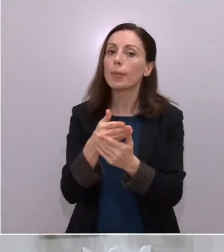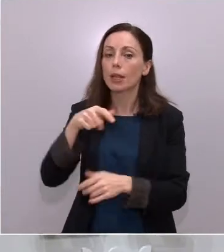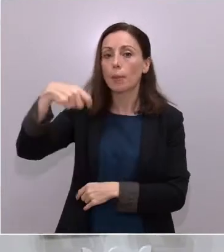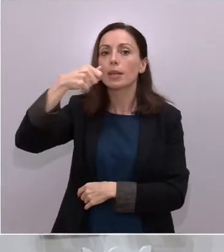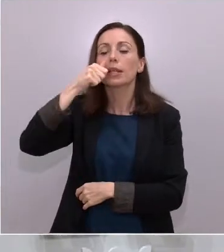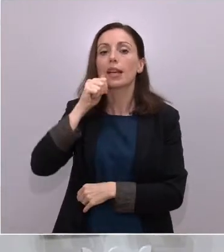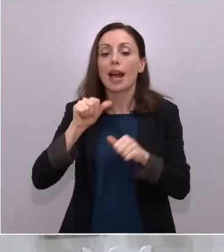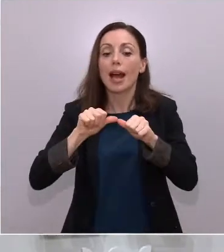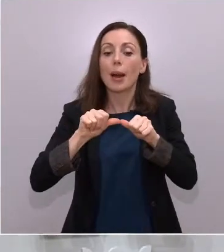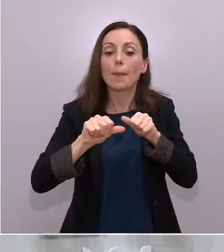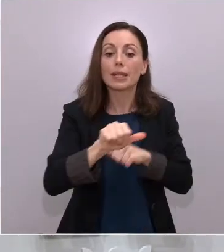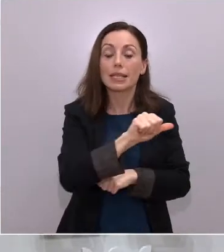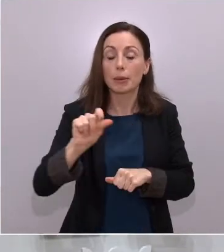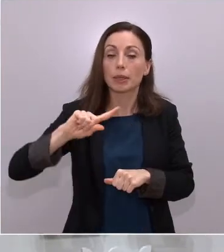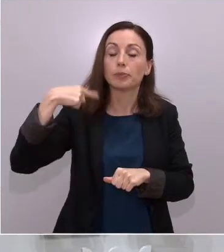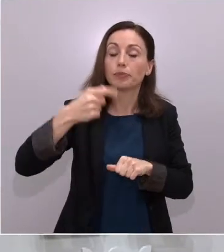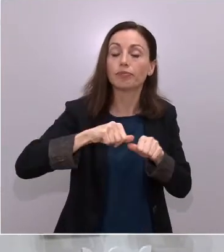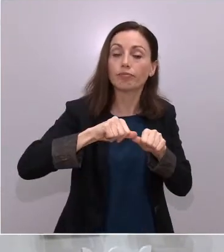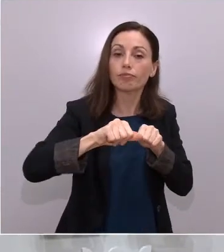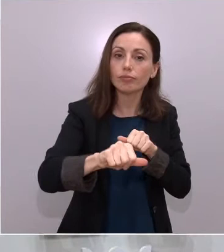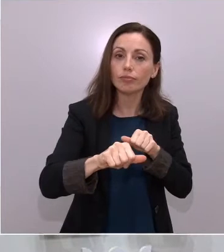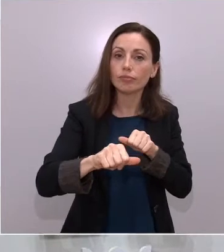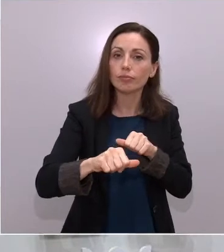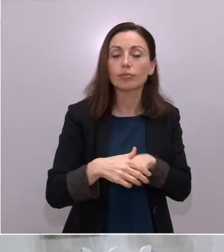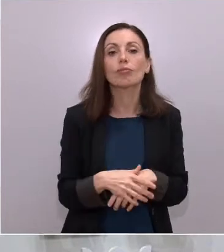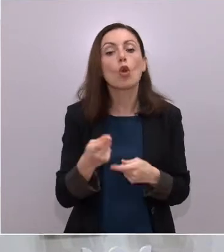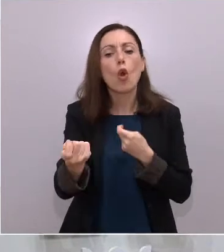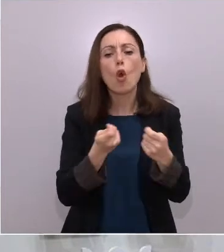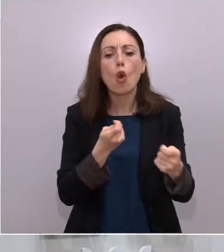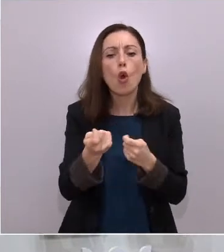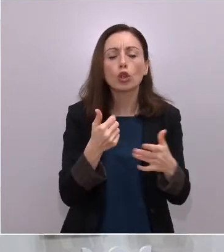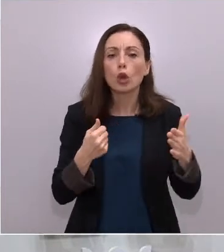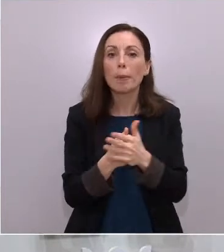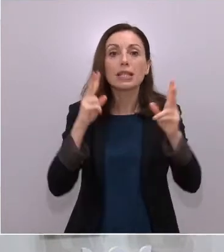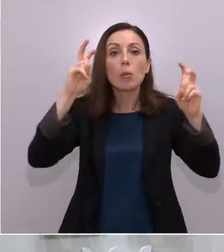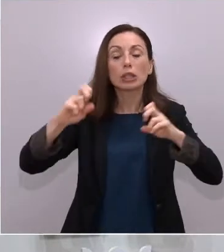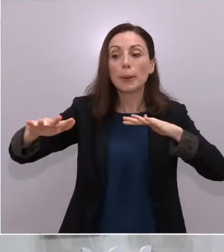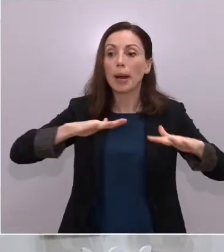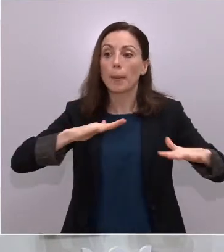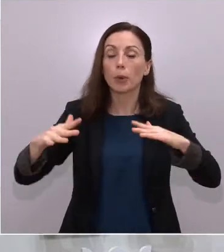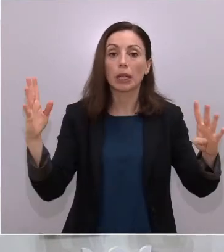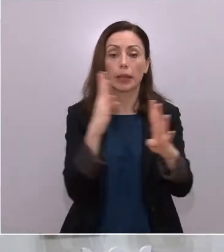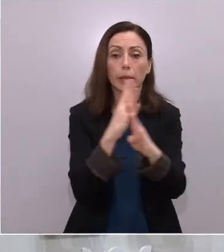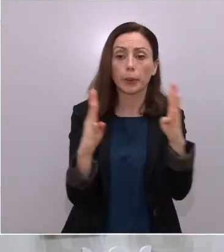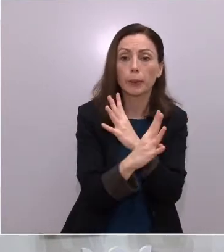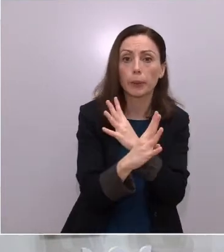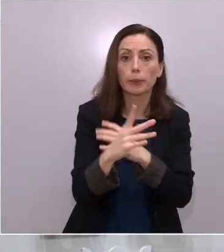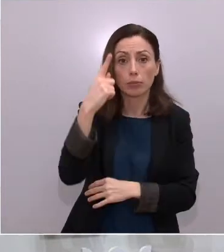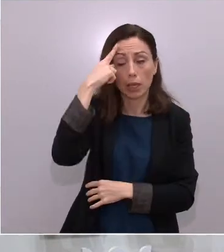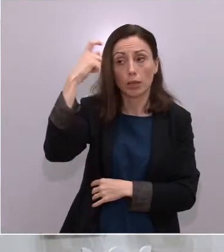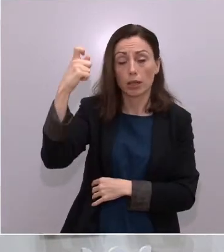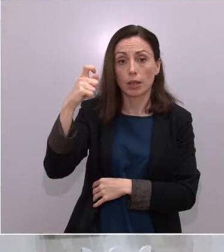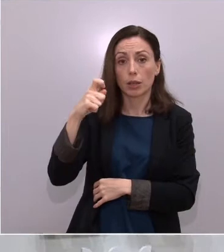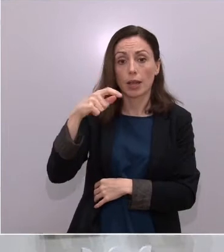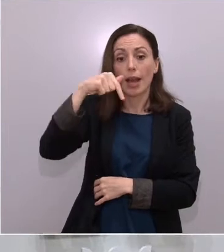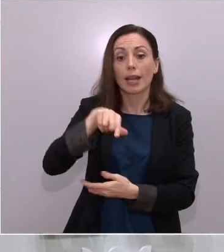Sánchez que a partir de la próxima semana extreme el control de la movilidad. Y le he recordado que de los primeros 100 casos